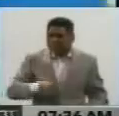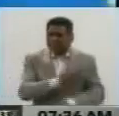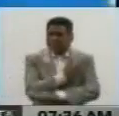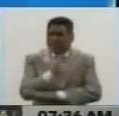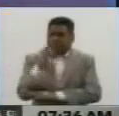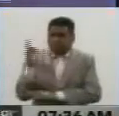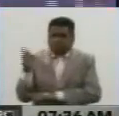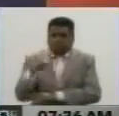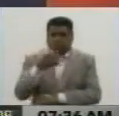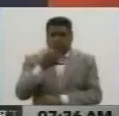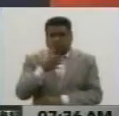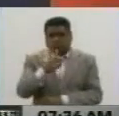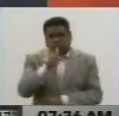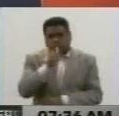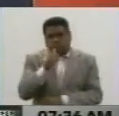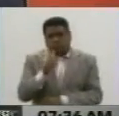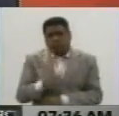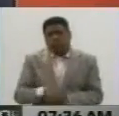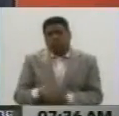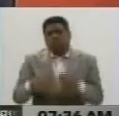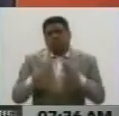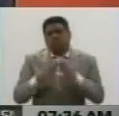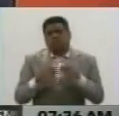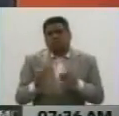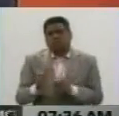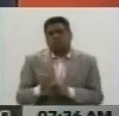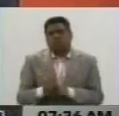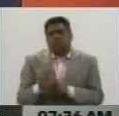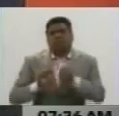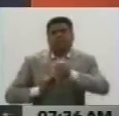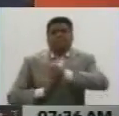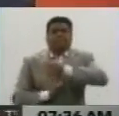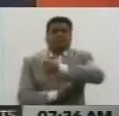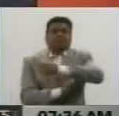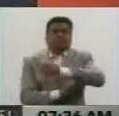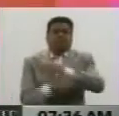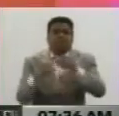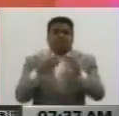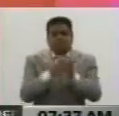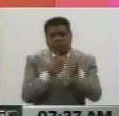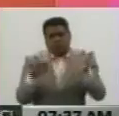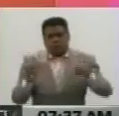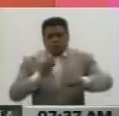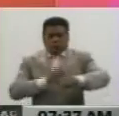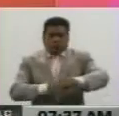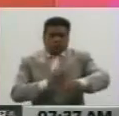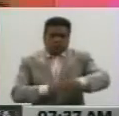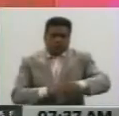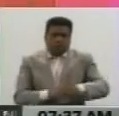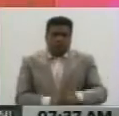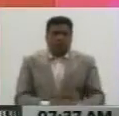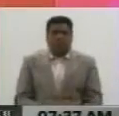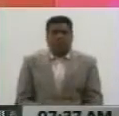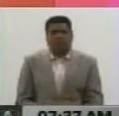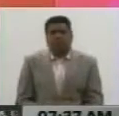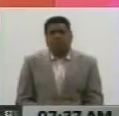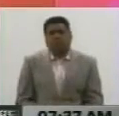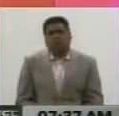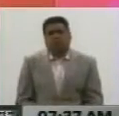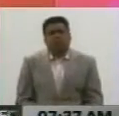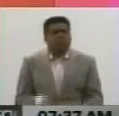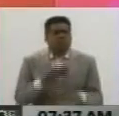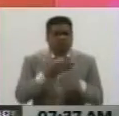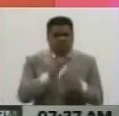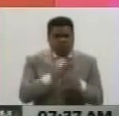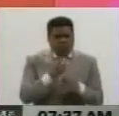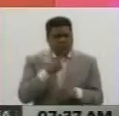desarrollar tiene un criterio de sustentabilidad a lo largo del tiempo. Independientemente de lo que digan algunos de los sectores, el gobierno